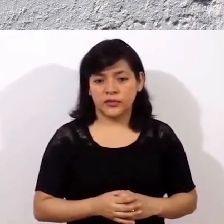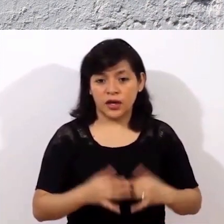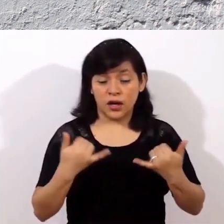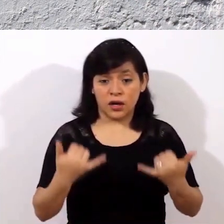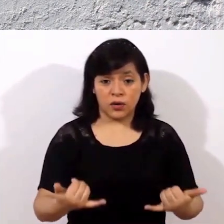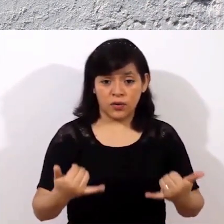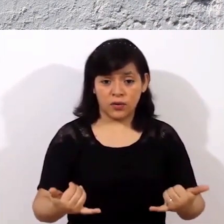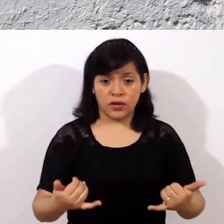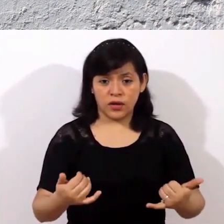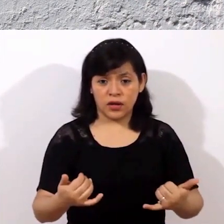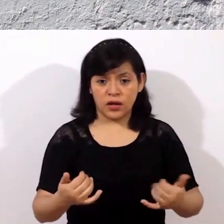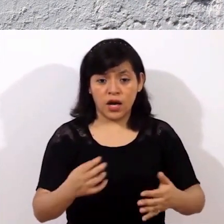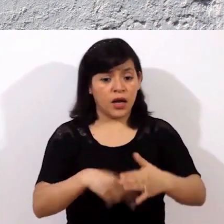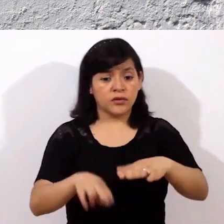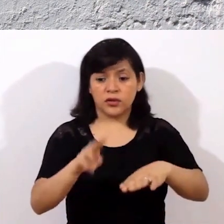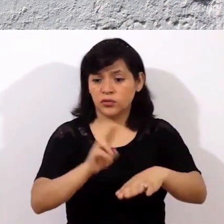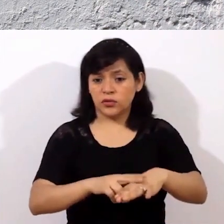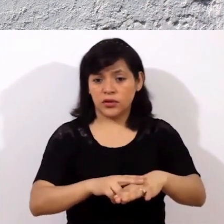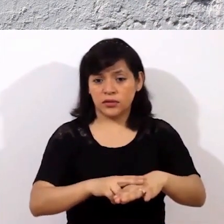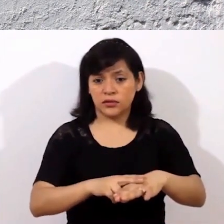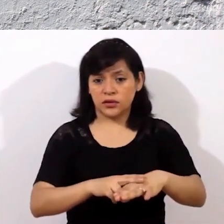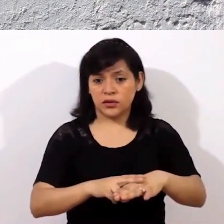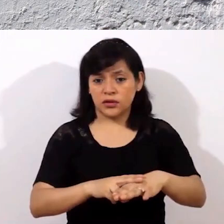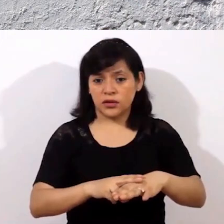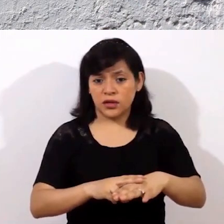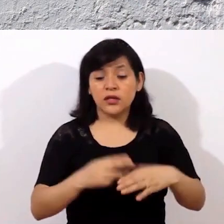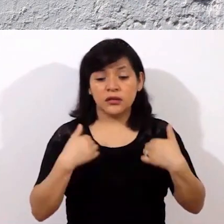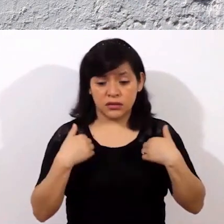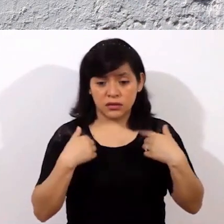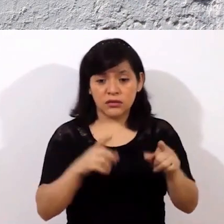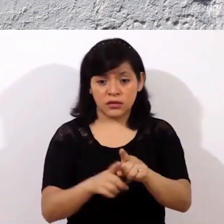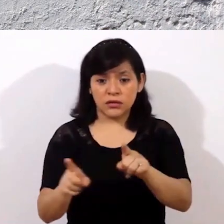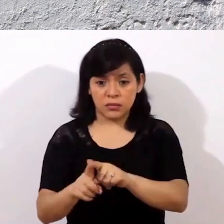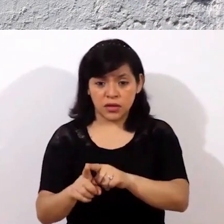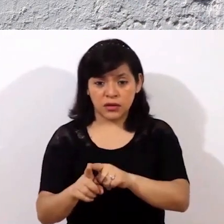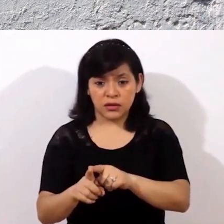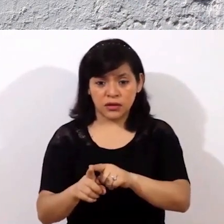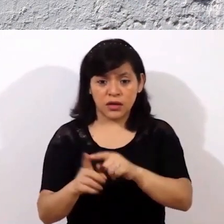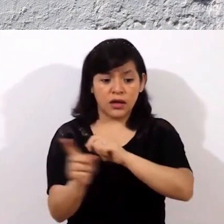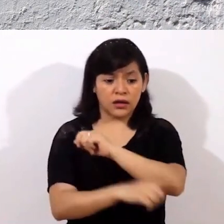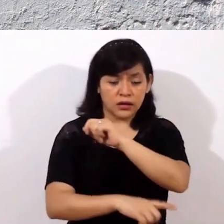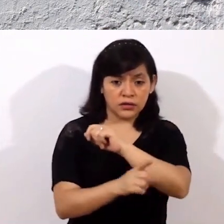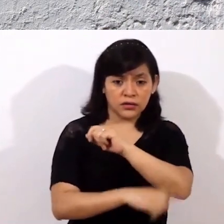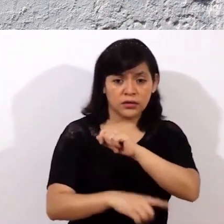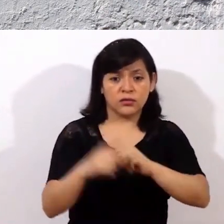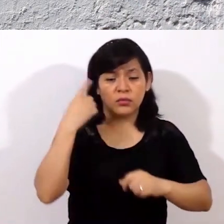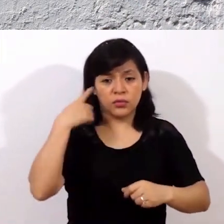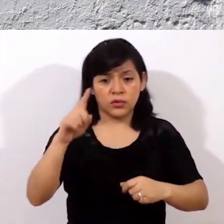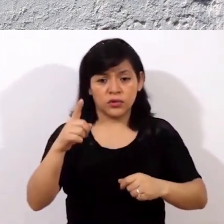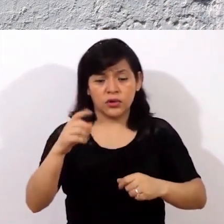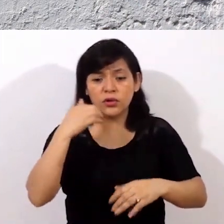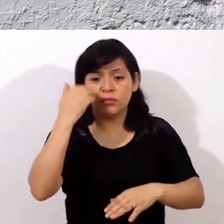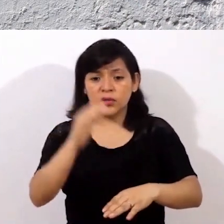Aún la naturaleza sufre las consecuencias del actuar que tiene el hombre alejado de